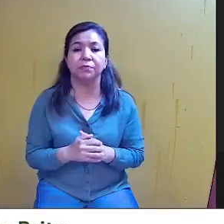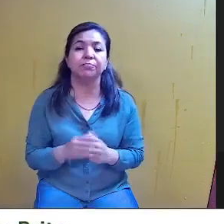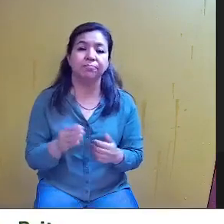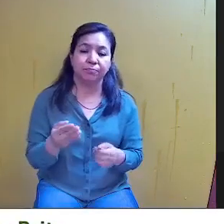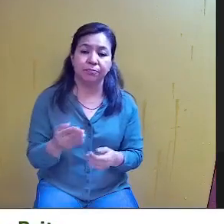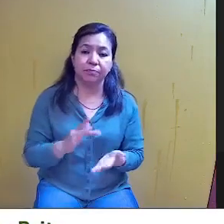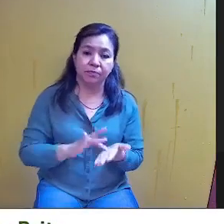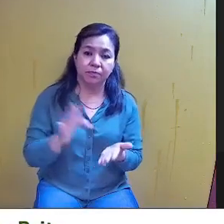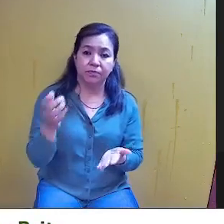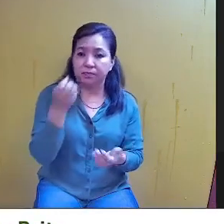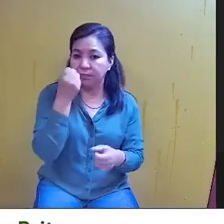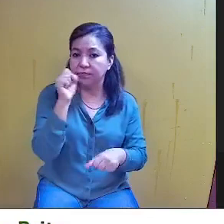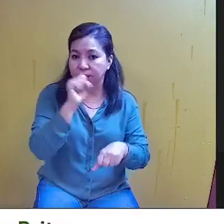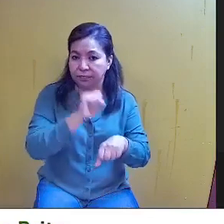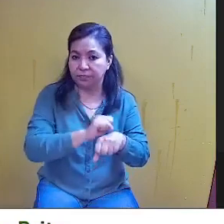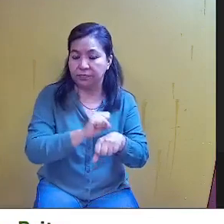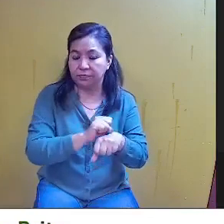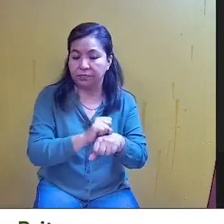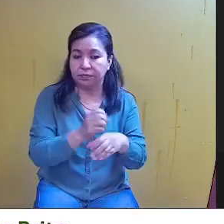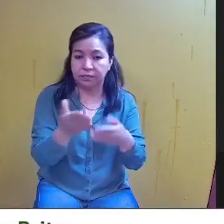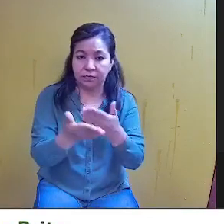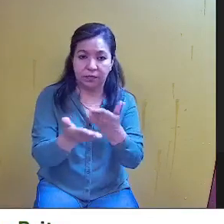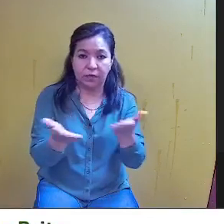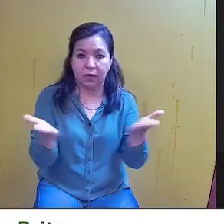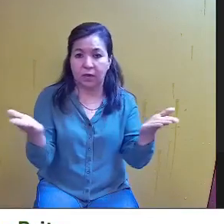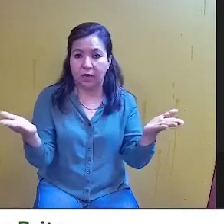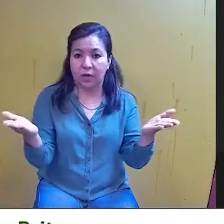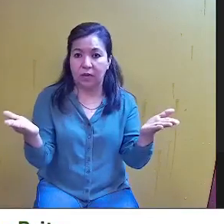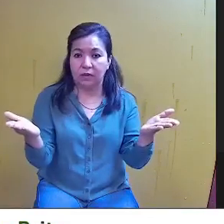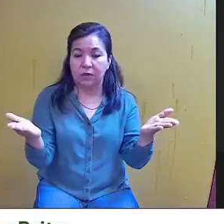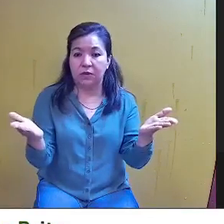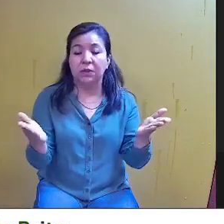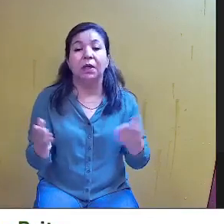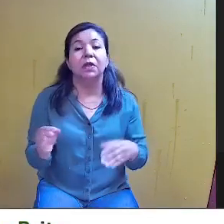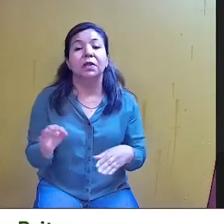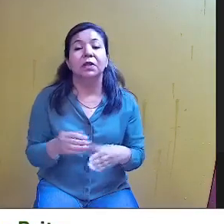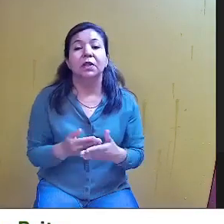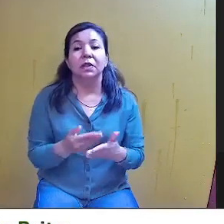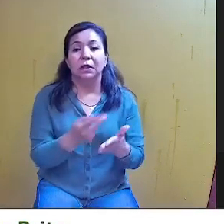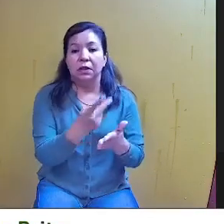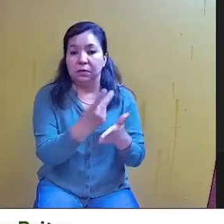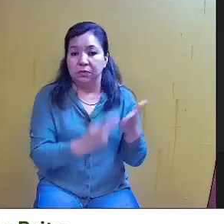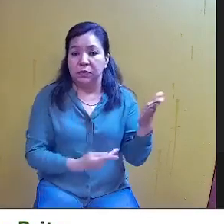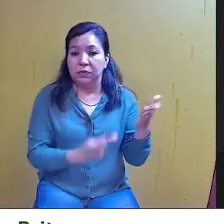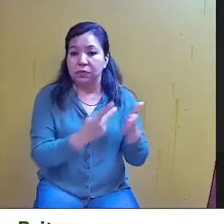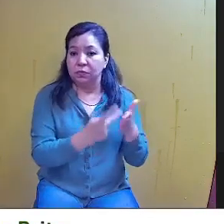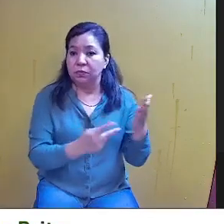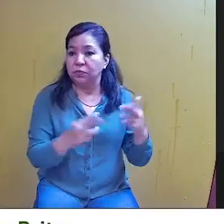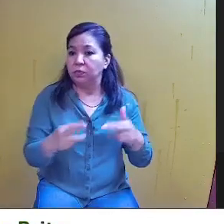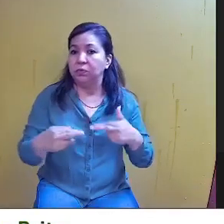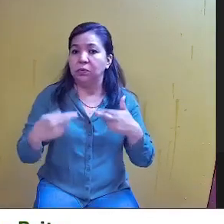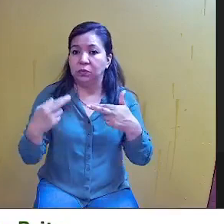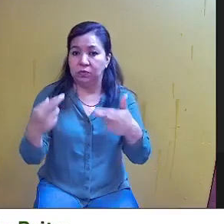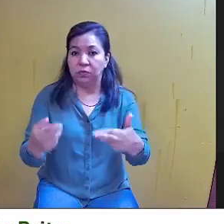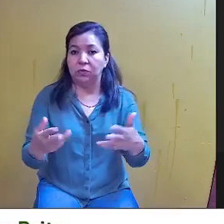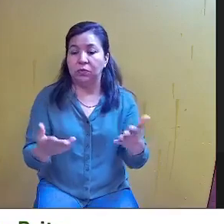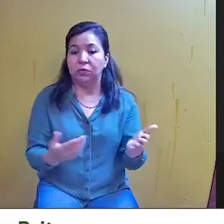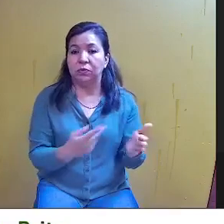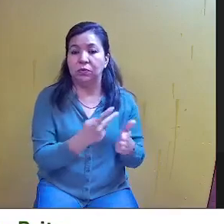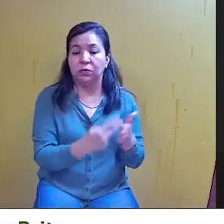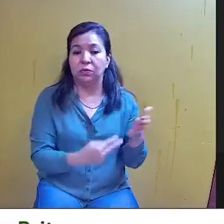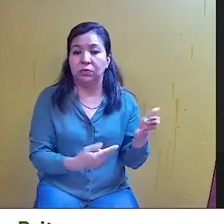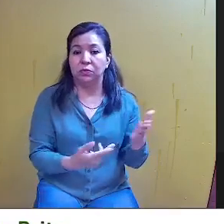secretario. Magistrada, magistrado, está a nuestra consideración el proyecto de resolución del que se ha dado cuenta.